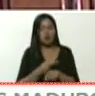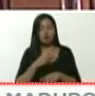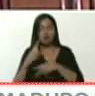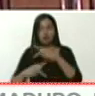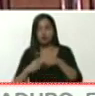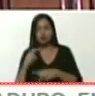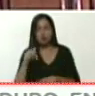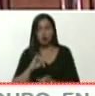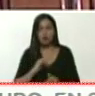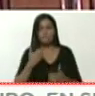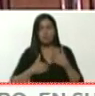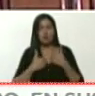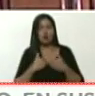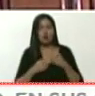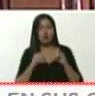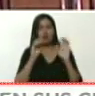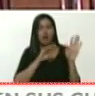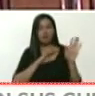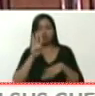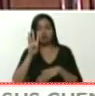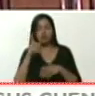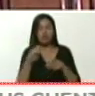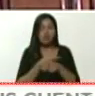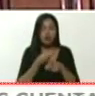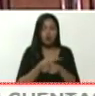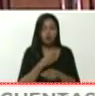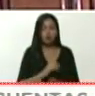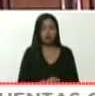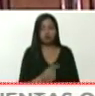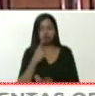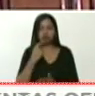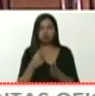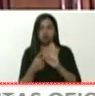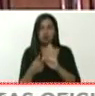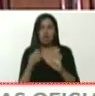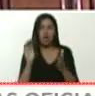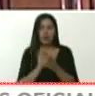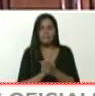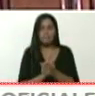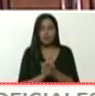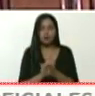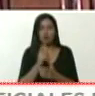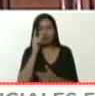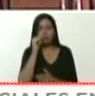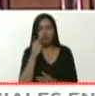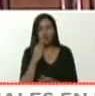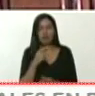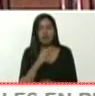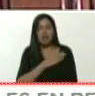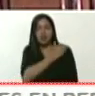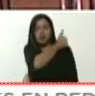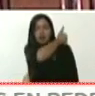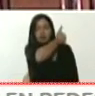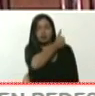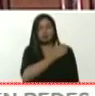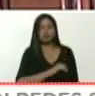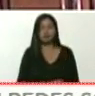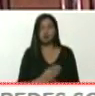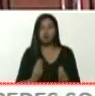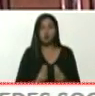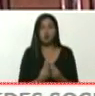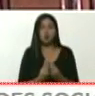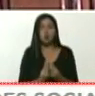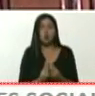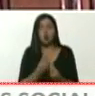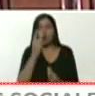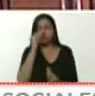productivo hoy miércoles 14 de agosto. Allá está el compañero Henry Rangel Silva, general, junto a Pedro